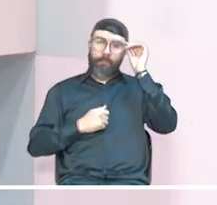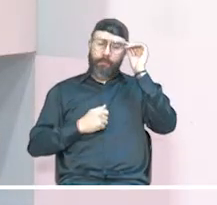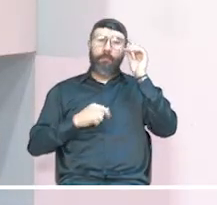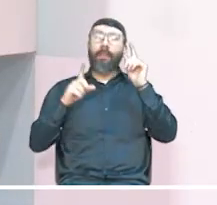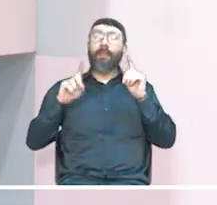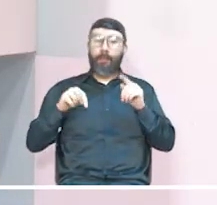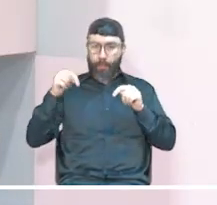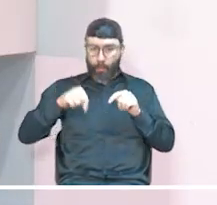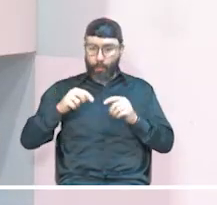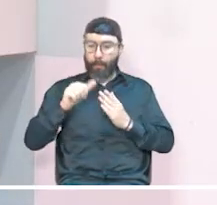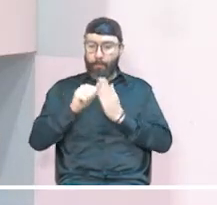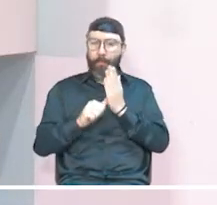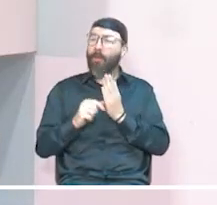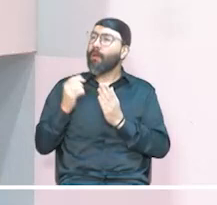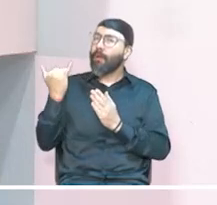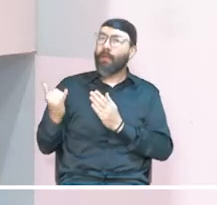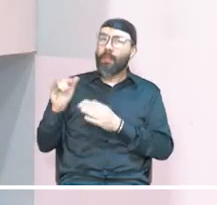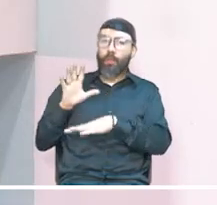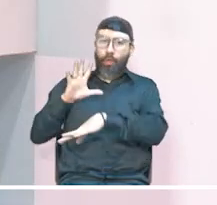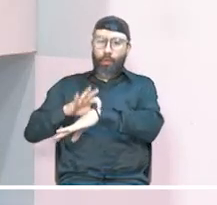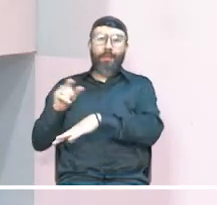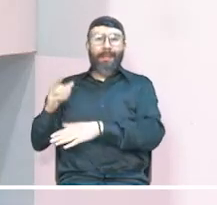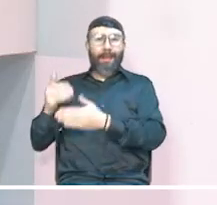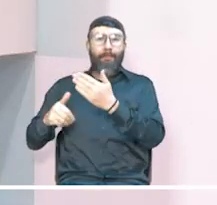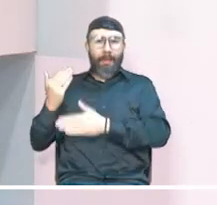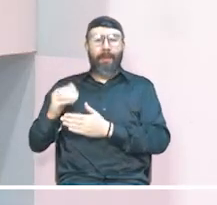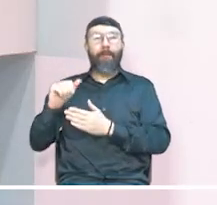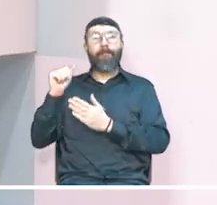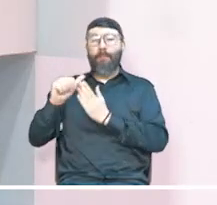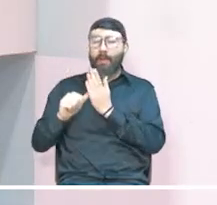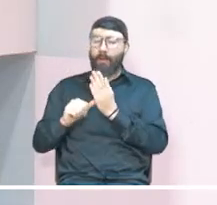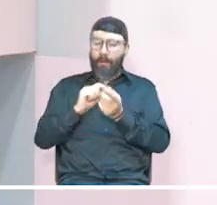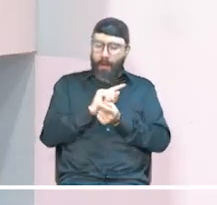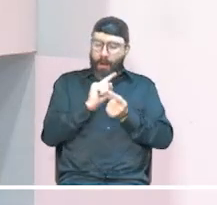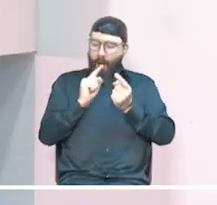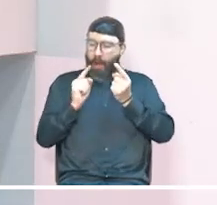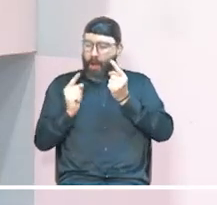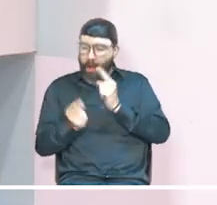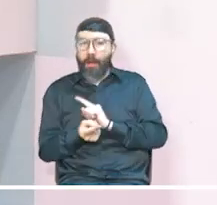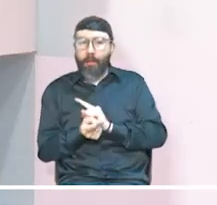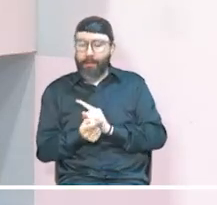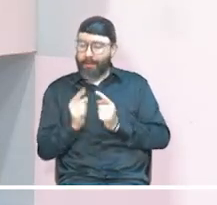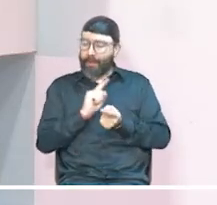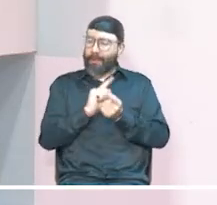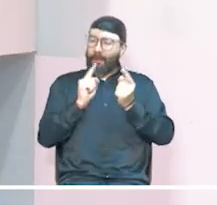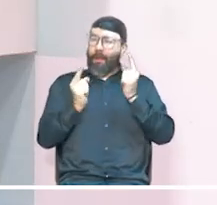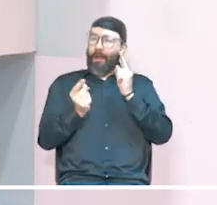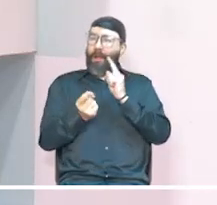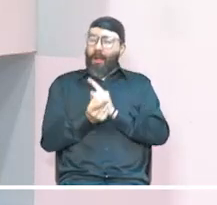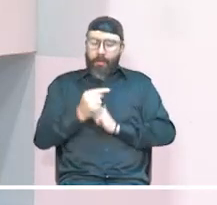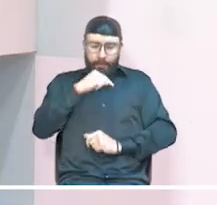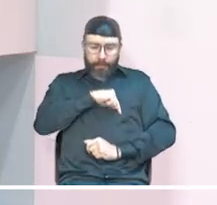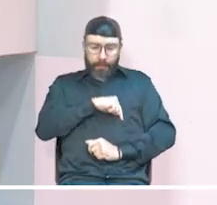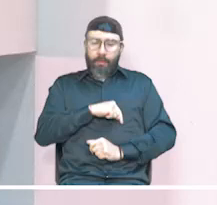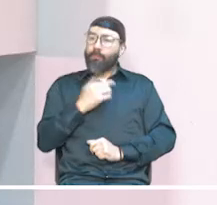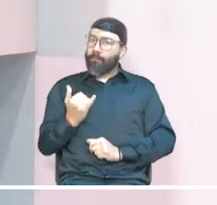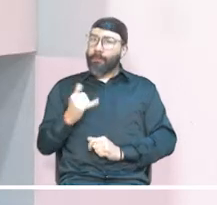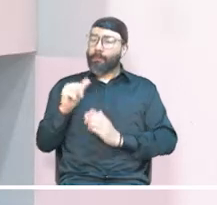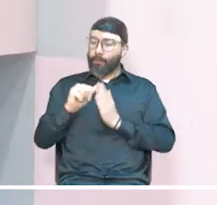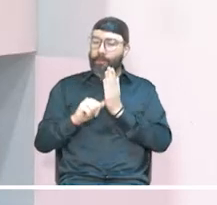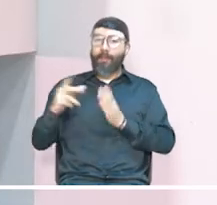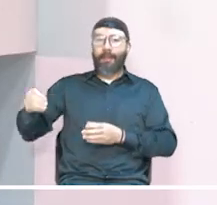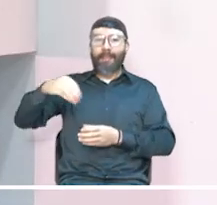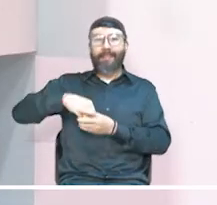doctor inicia este fin de semana el programa de transformación. Transformación del Alma es un programa que tenemos que se da en el monasterio